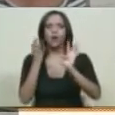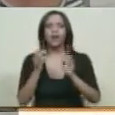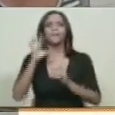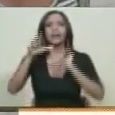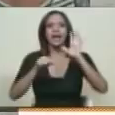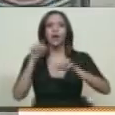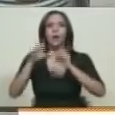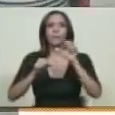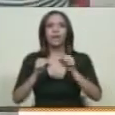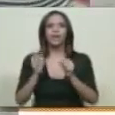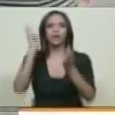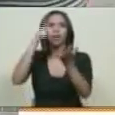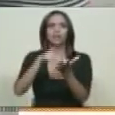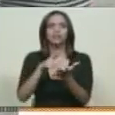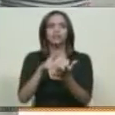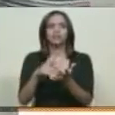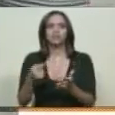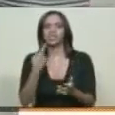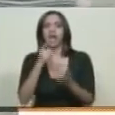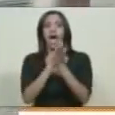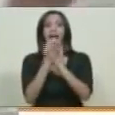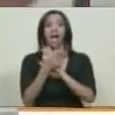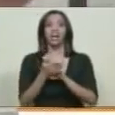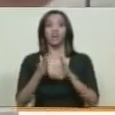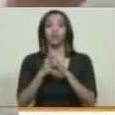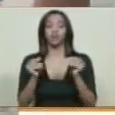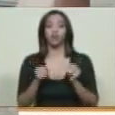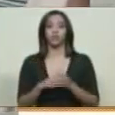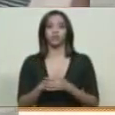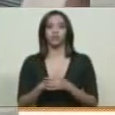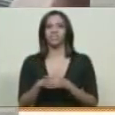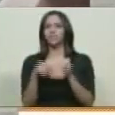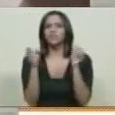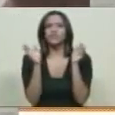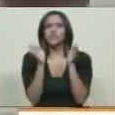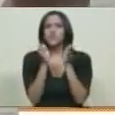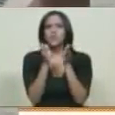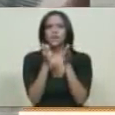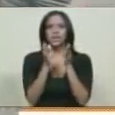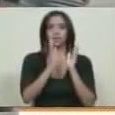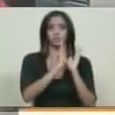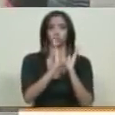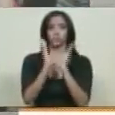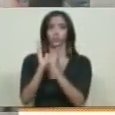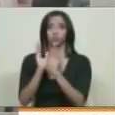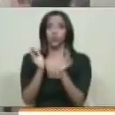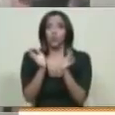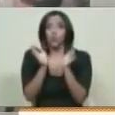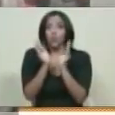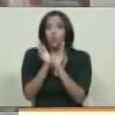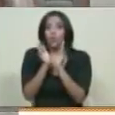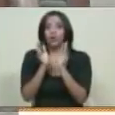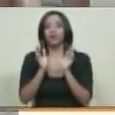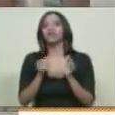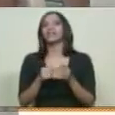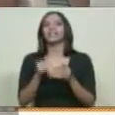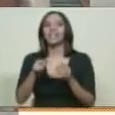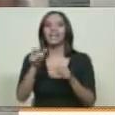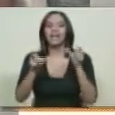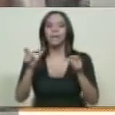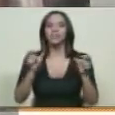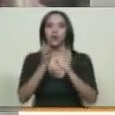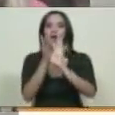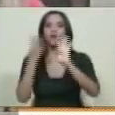comprar. Cuando te dicen, colocan una cantidad muy pequeña, la gente que está haciendo la cola no se beneficia, pero ahorita